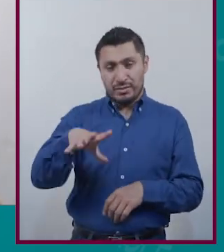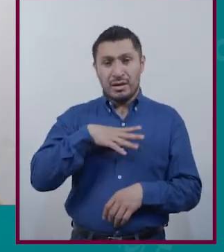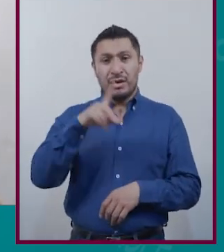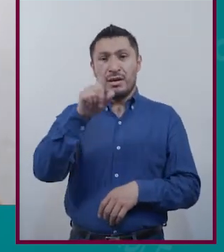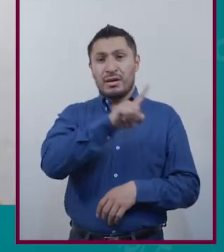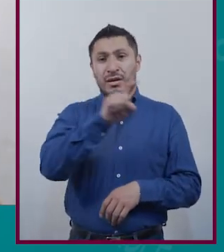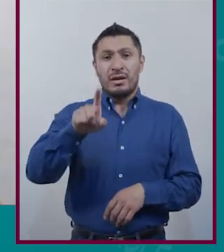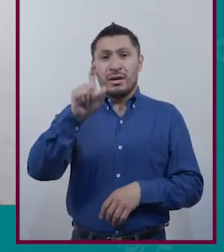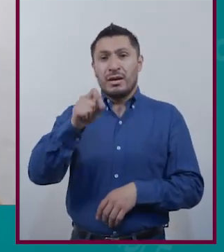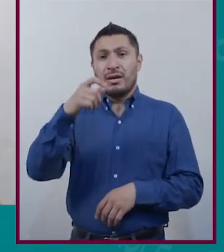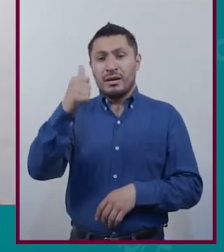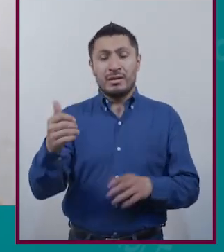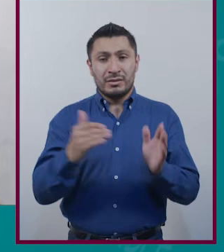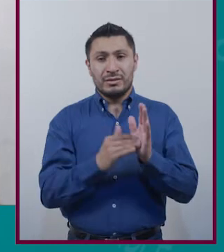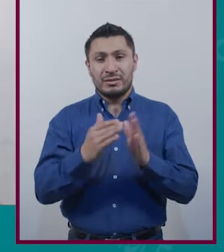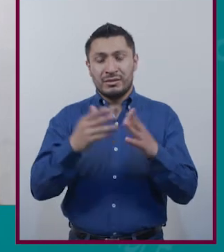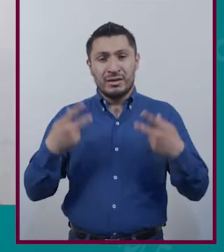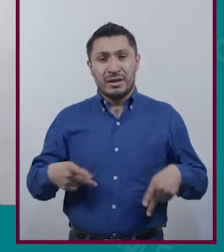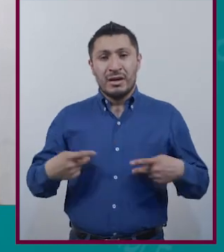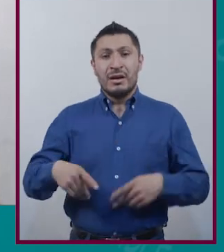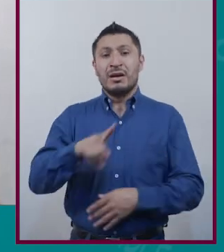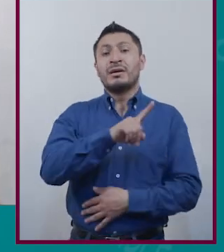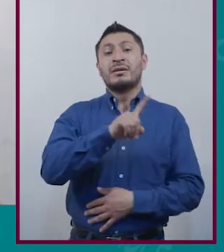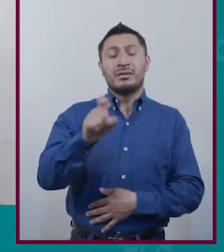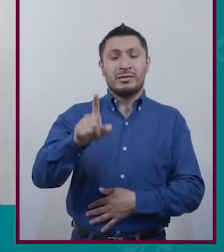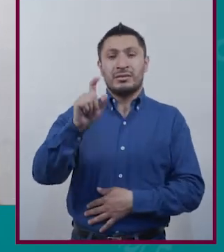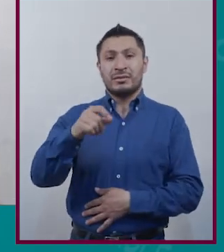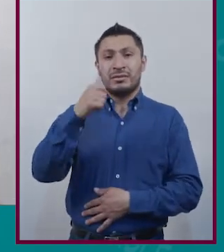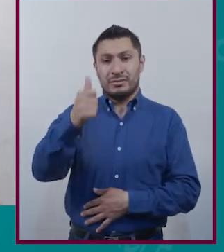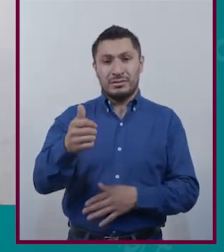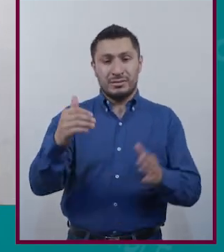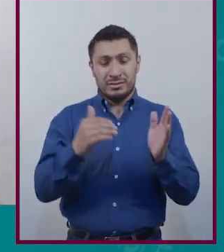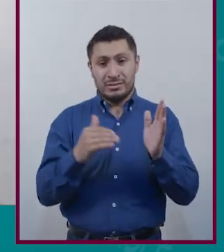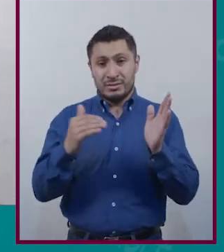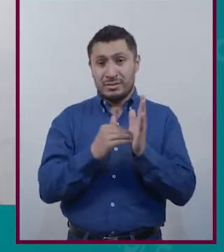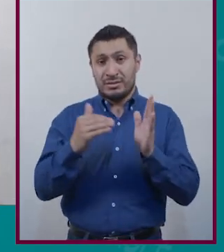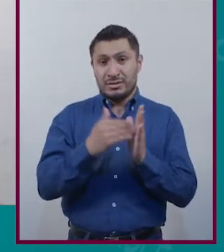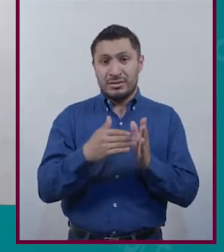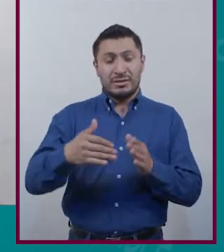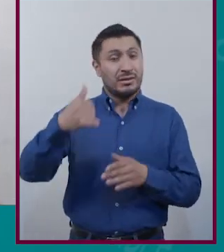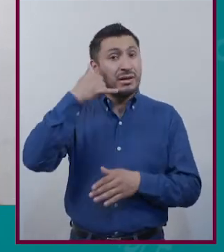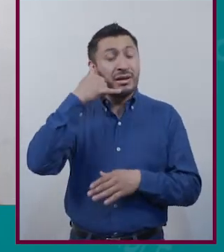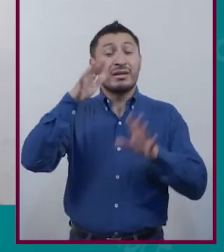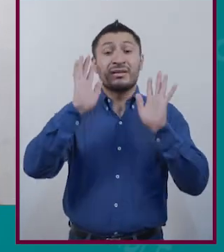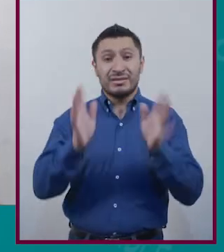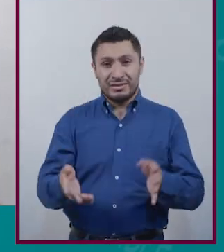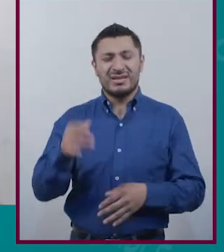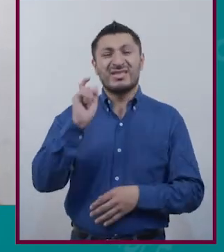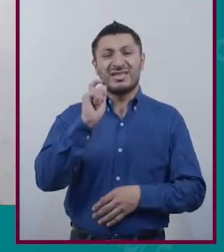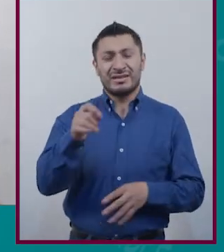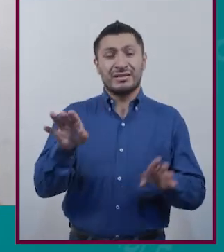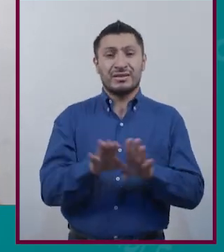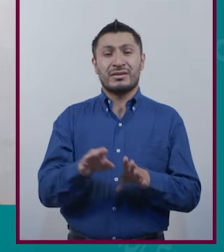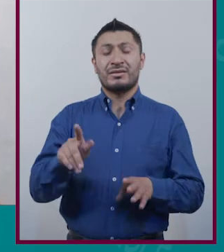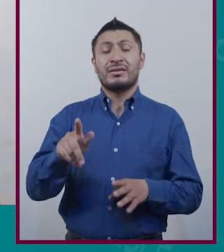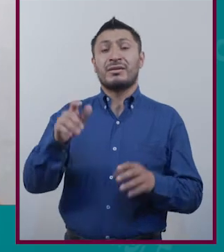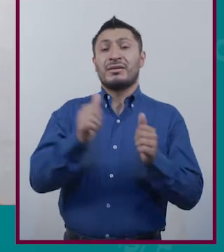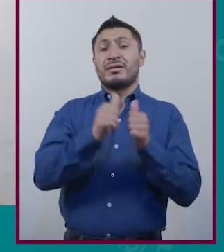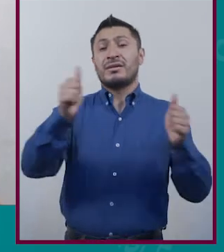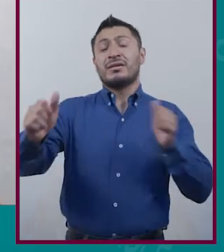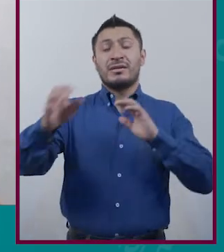126 millones de habitantes, hay ya 126 millones de líneas móviles. O sea, la teledensidad